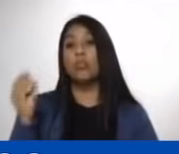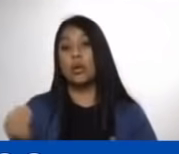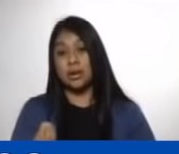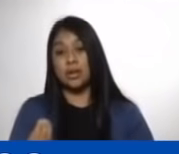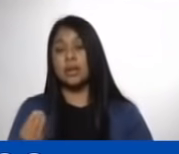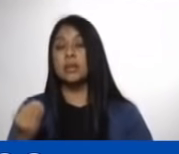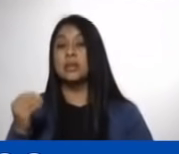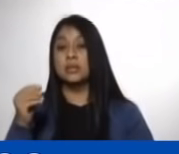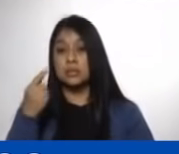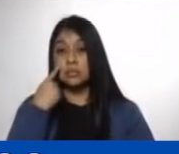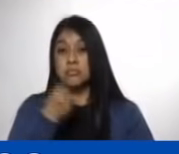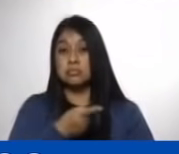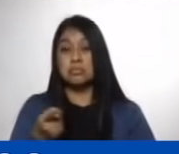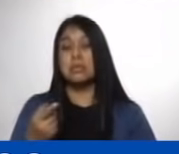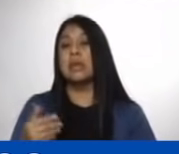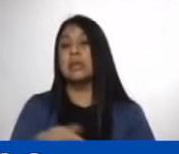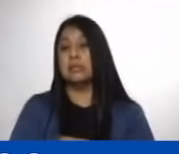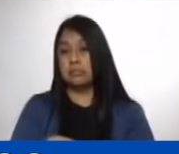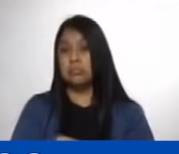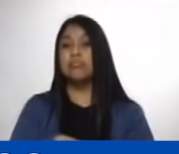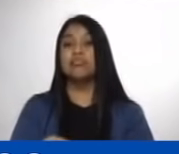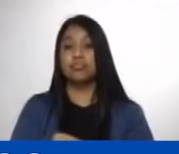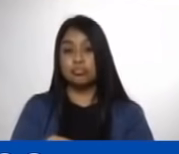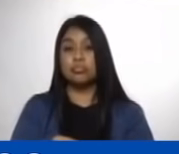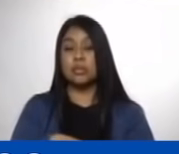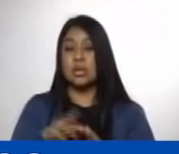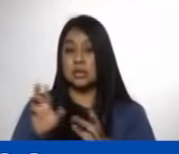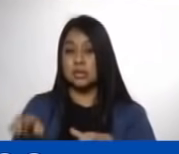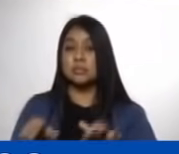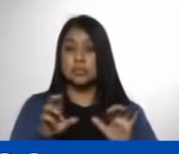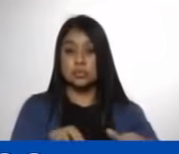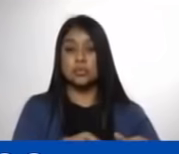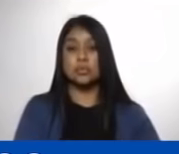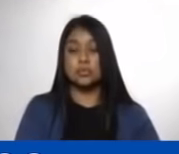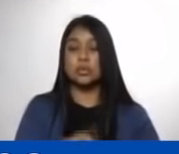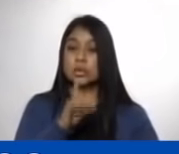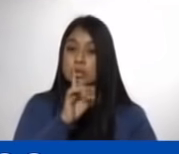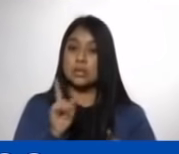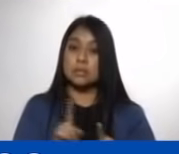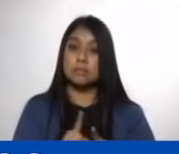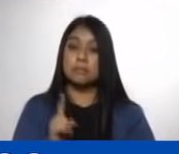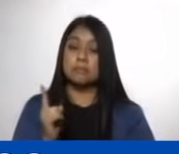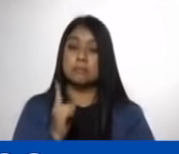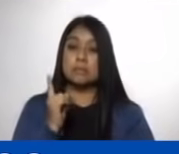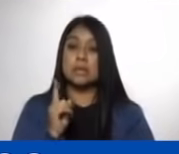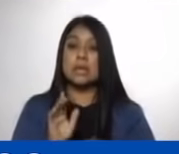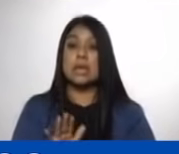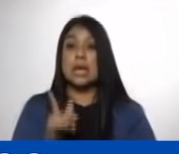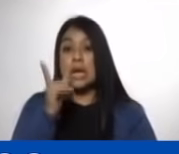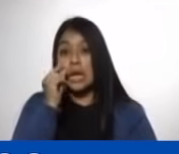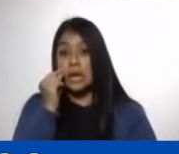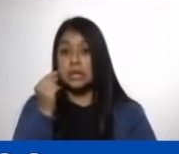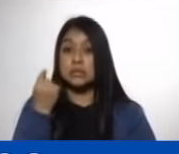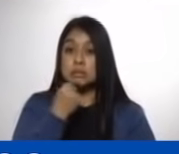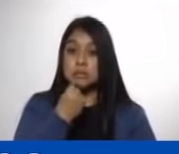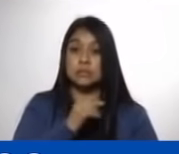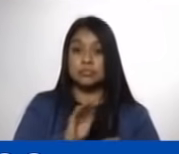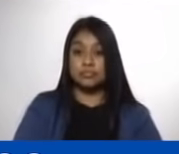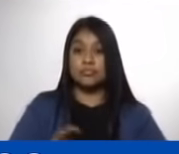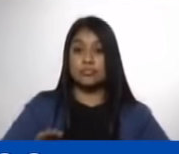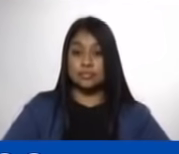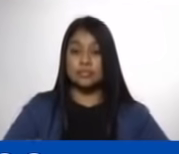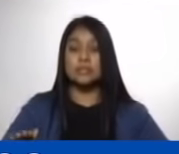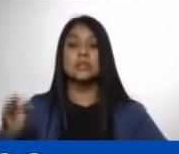se pone en situación de vulnerabilidad a la gente, pero principalmente a las niñas, a los niños y niñas